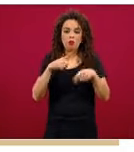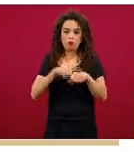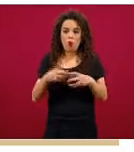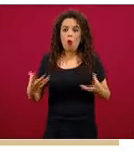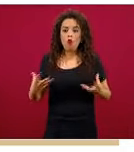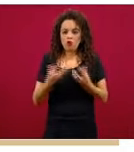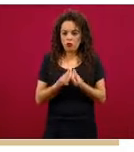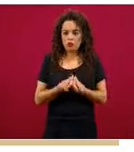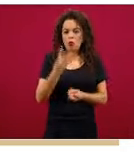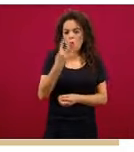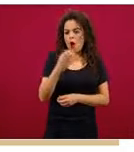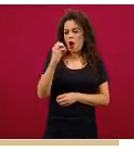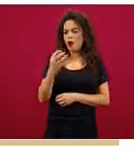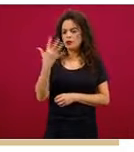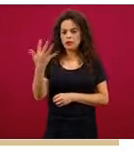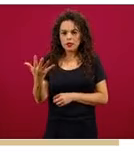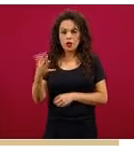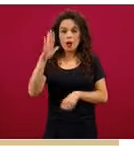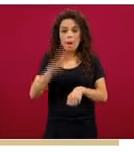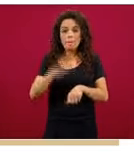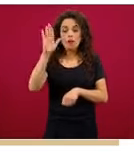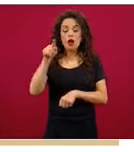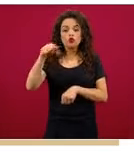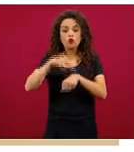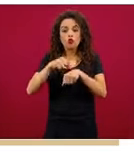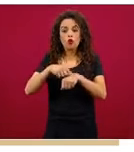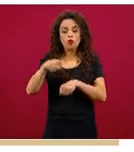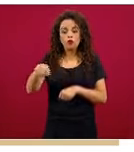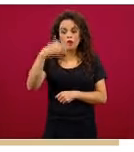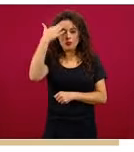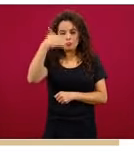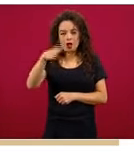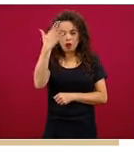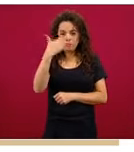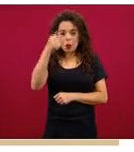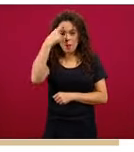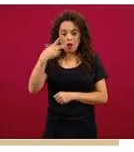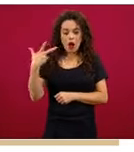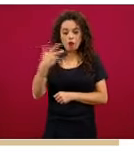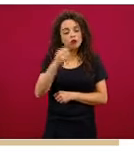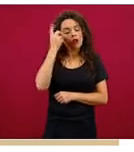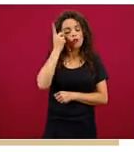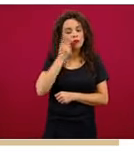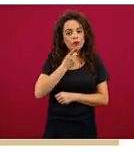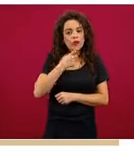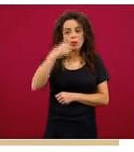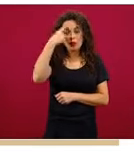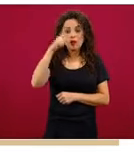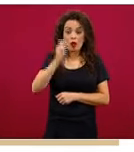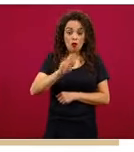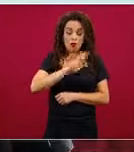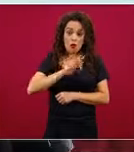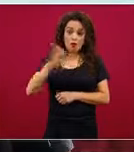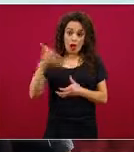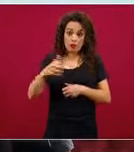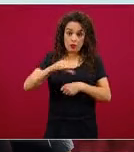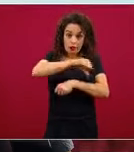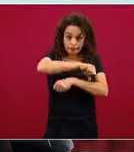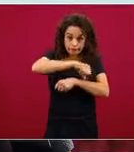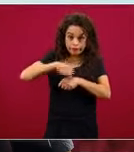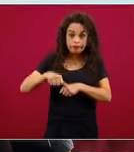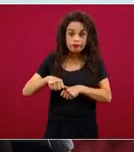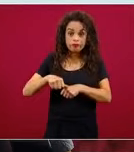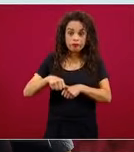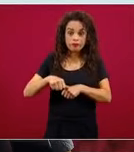4 o 5 traumatólogos más el anestesiólogo, es decir, lo que va a requerirse para intervenir cirugías de trauma en algún lugar remoto o en